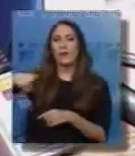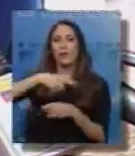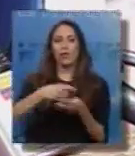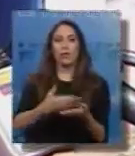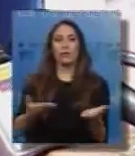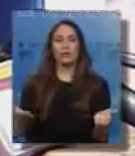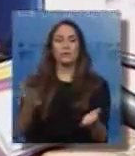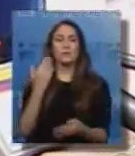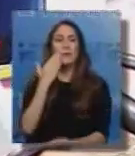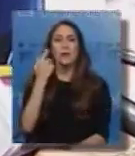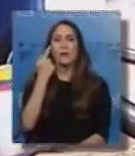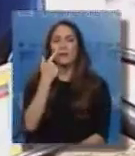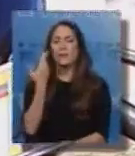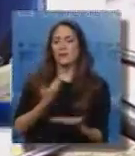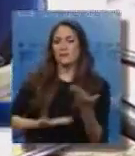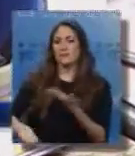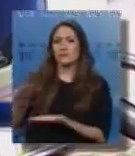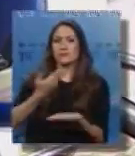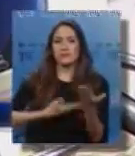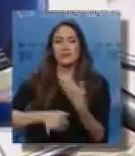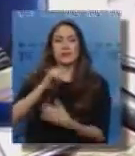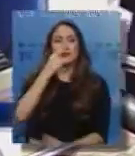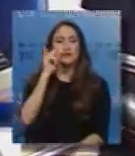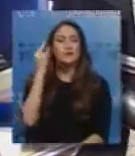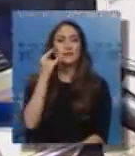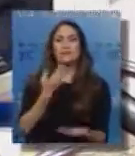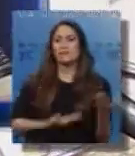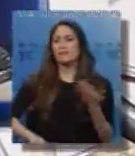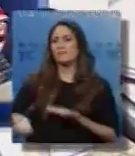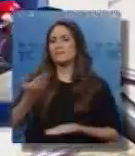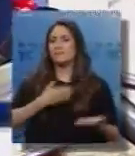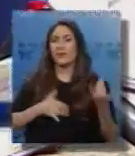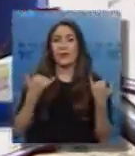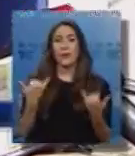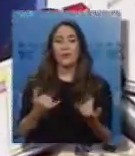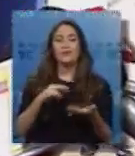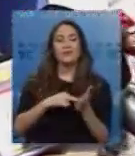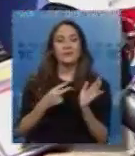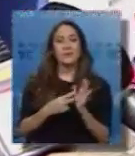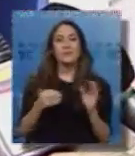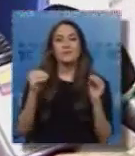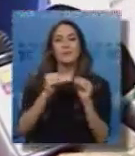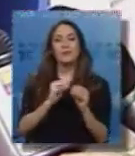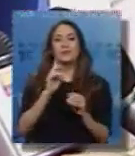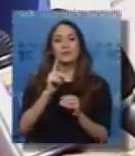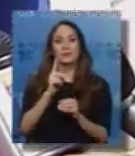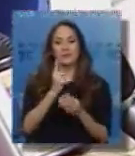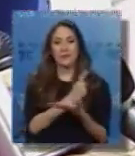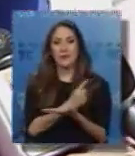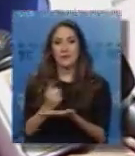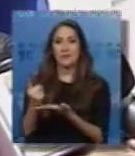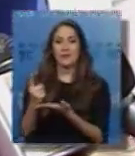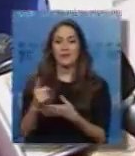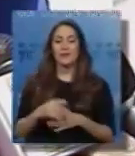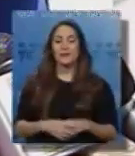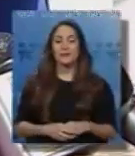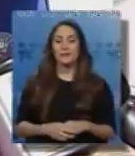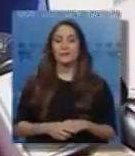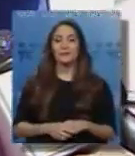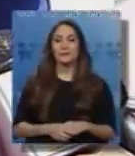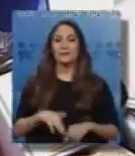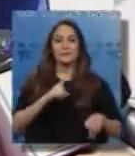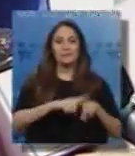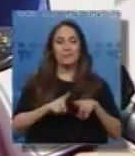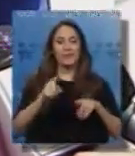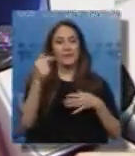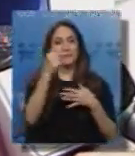¿no? Papás, mamás, niños y niñas se encuentran no solamente el día de hoy, sino en el transcurso de estas semanas se han ido